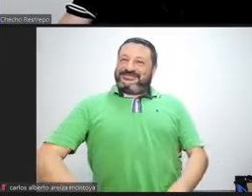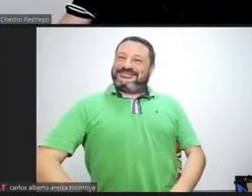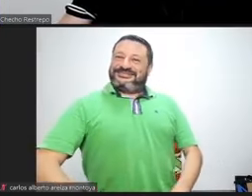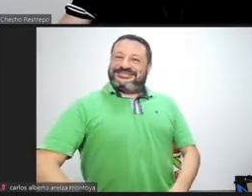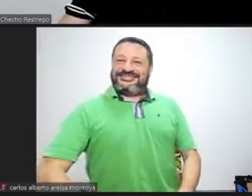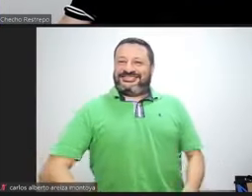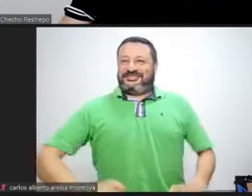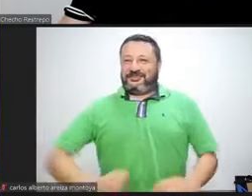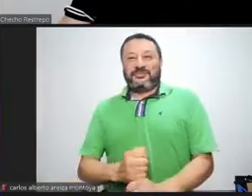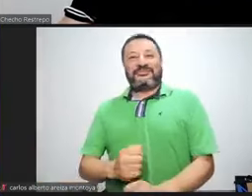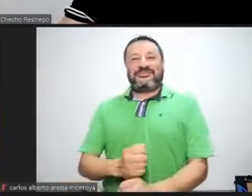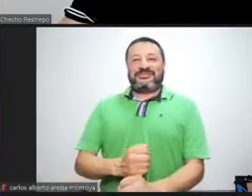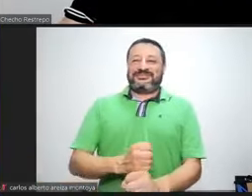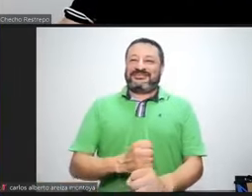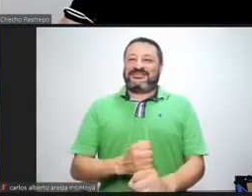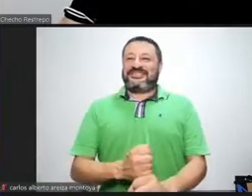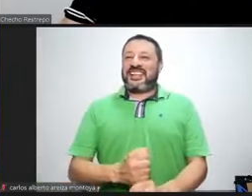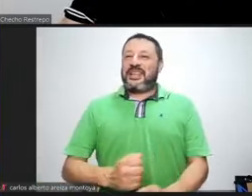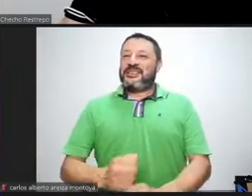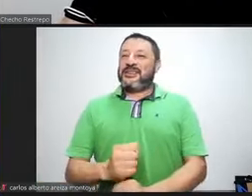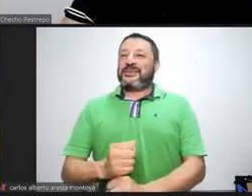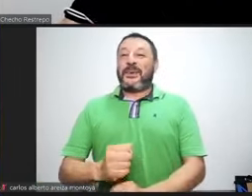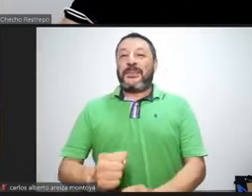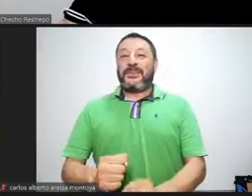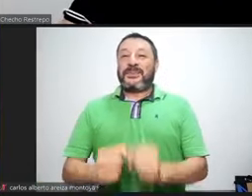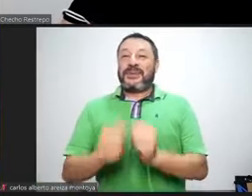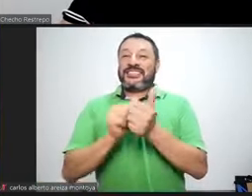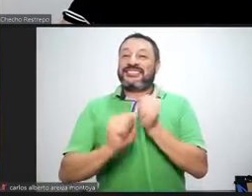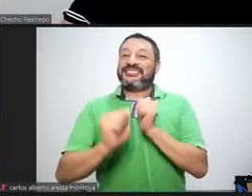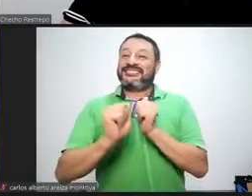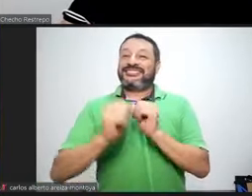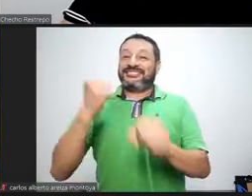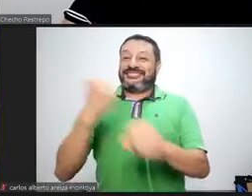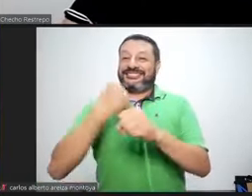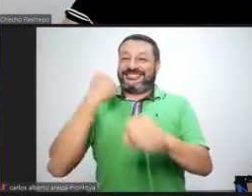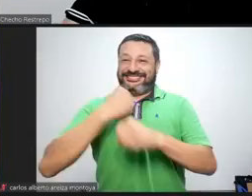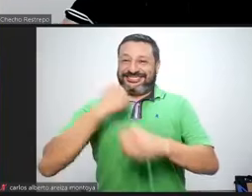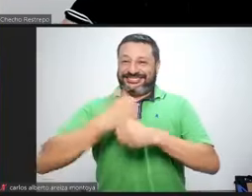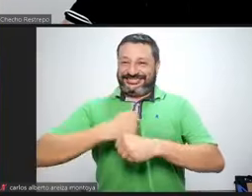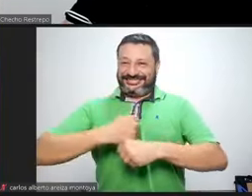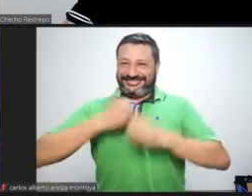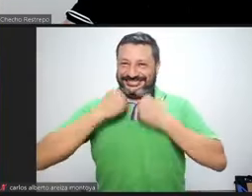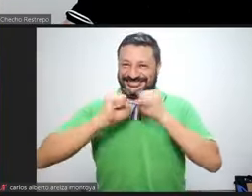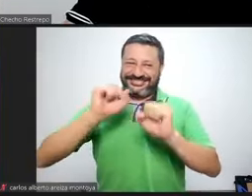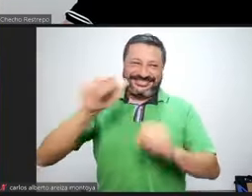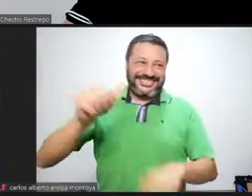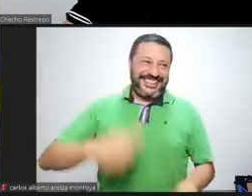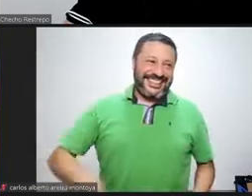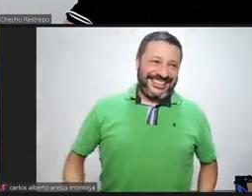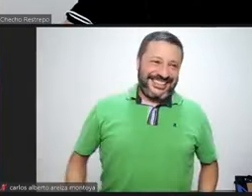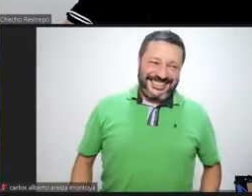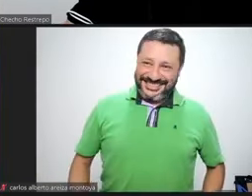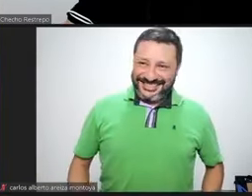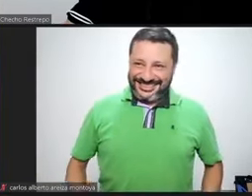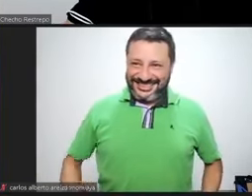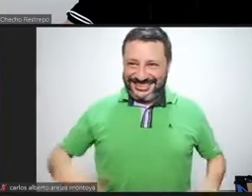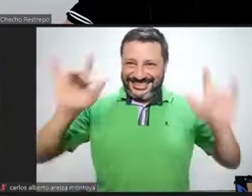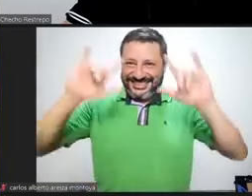ajustes, sostenemos la respiración y vamos a hacer mucha fuerza, Gina, tú sabes que te quiero un montón,